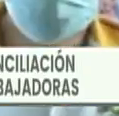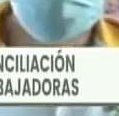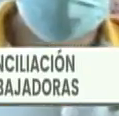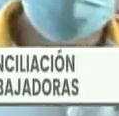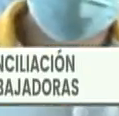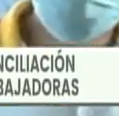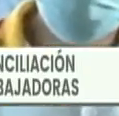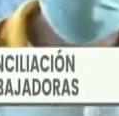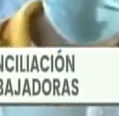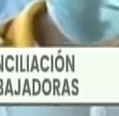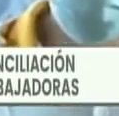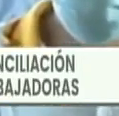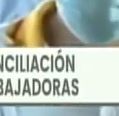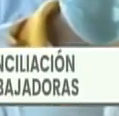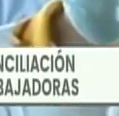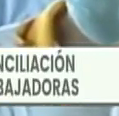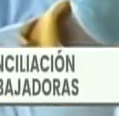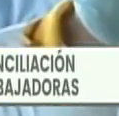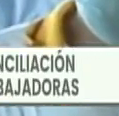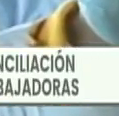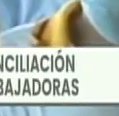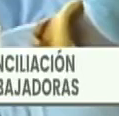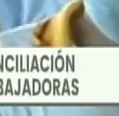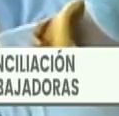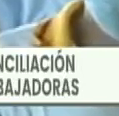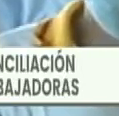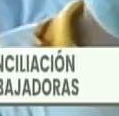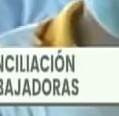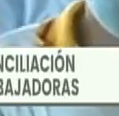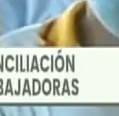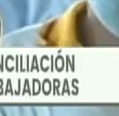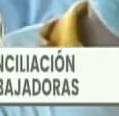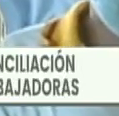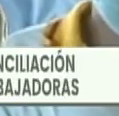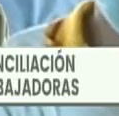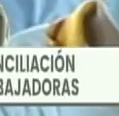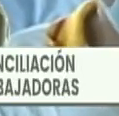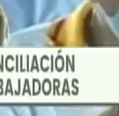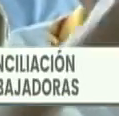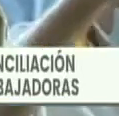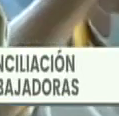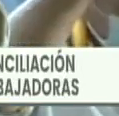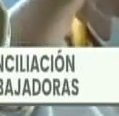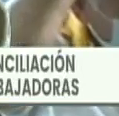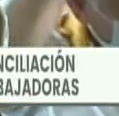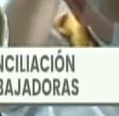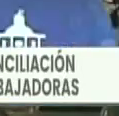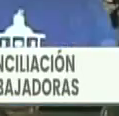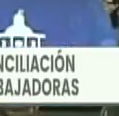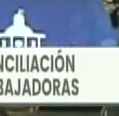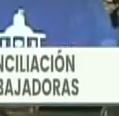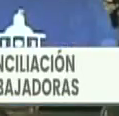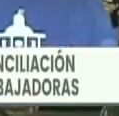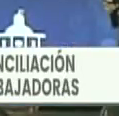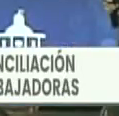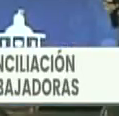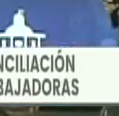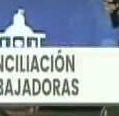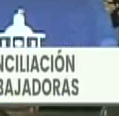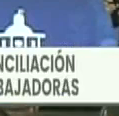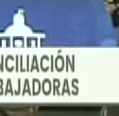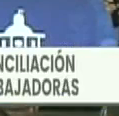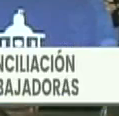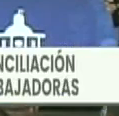pesar de que el gobierno bolivariano, el gobierno socialista, ha venido promoviendo leyes como la